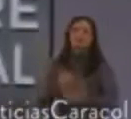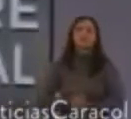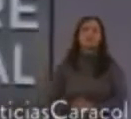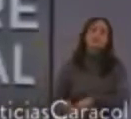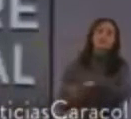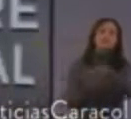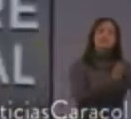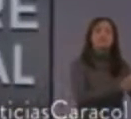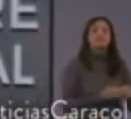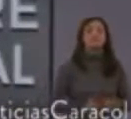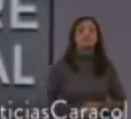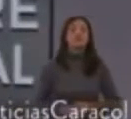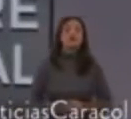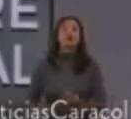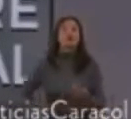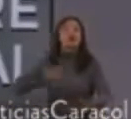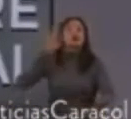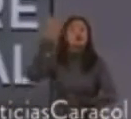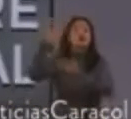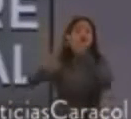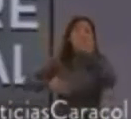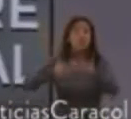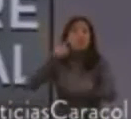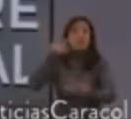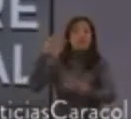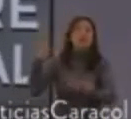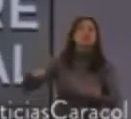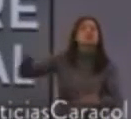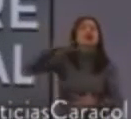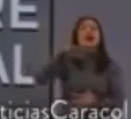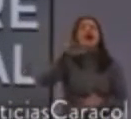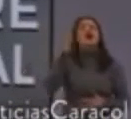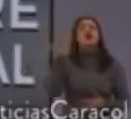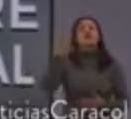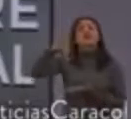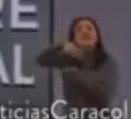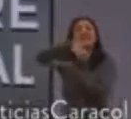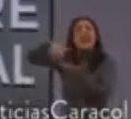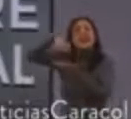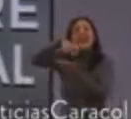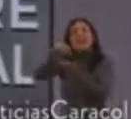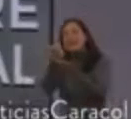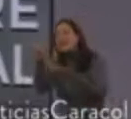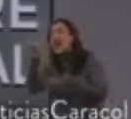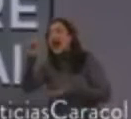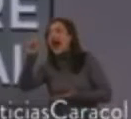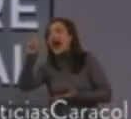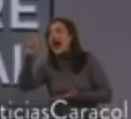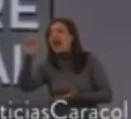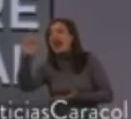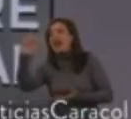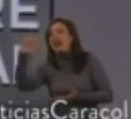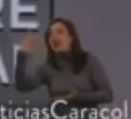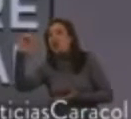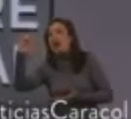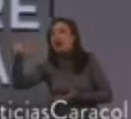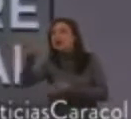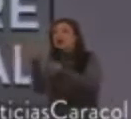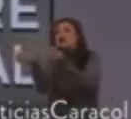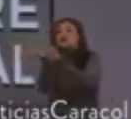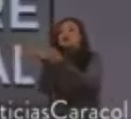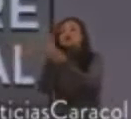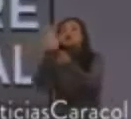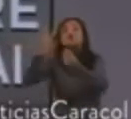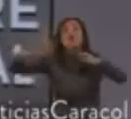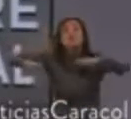Un incendio de grandes proporciones se registró en el municipio de Aratoca, Santander, muy cerca del Parque Nacional Chicamocha. Cerca de 100 hectáreas de bosque